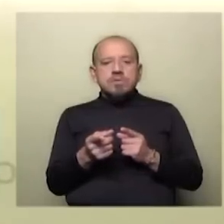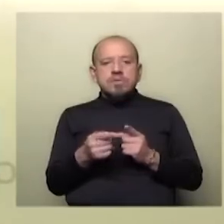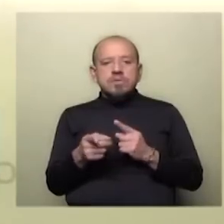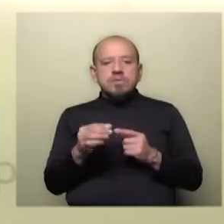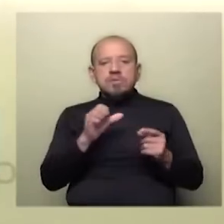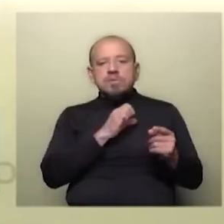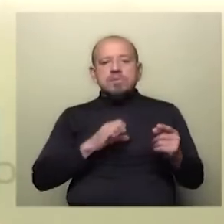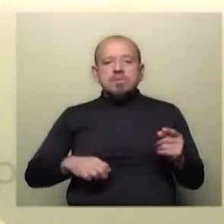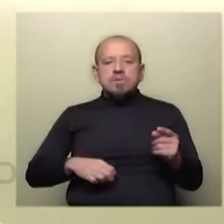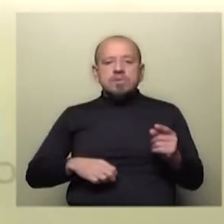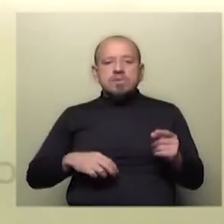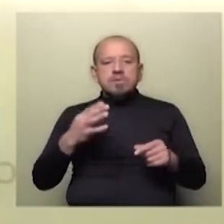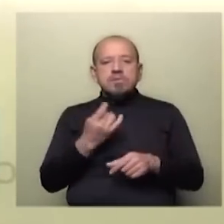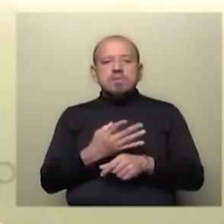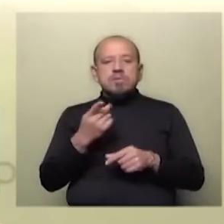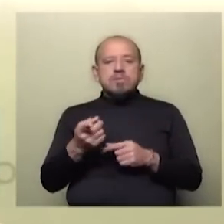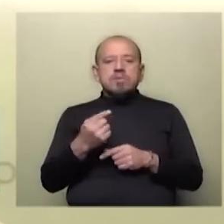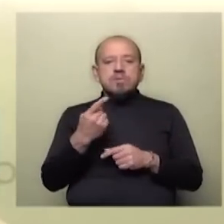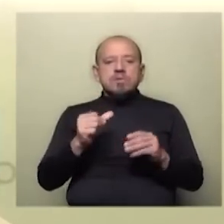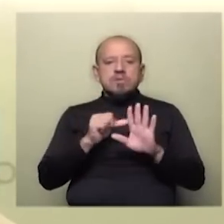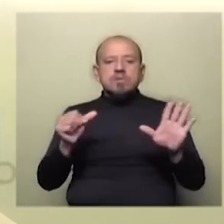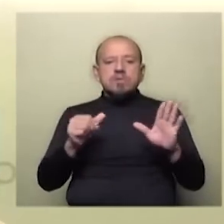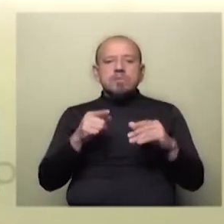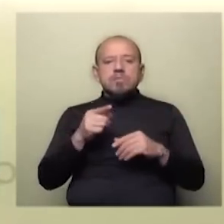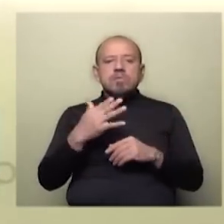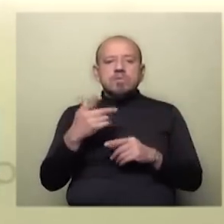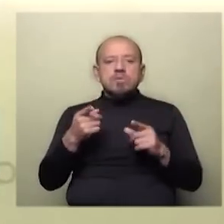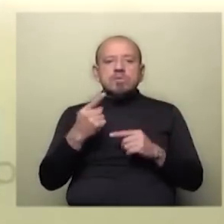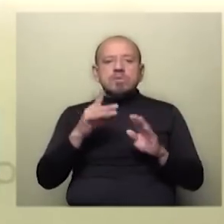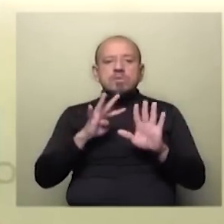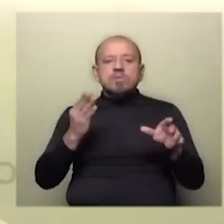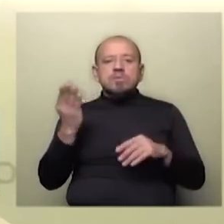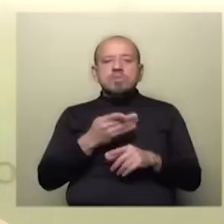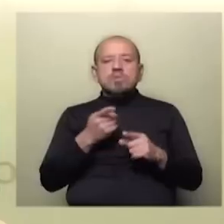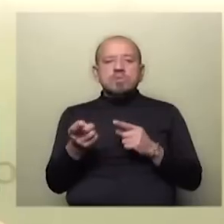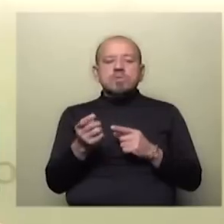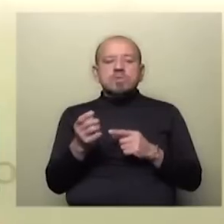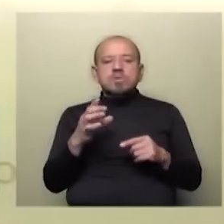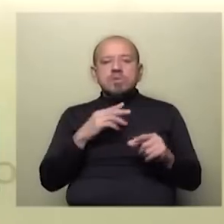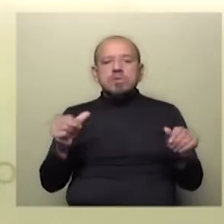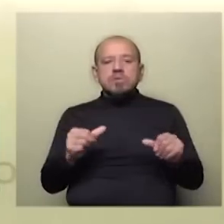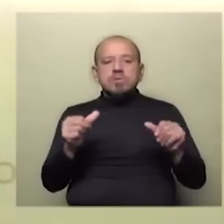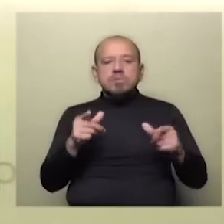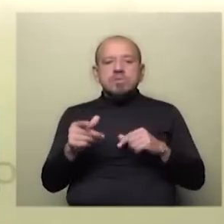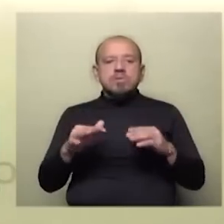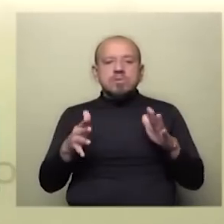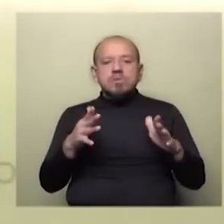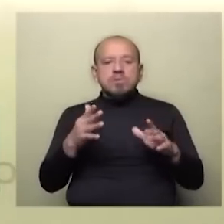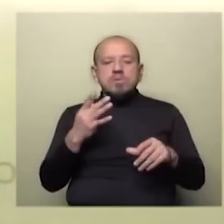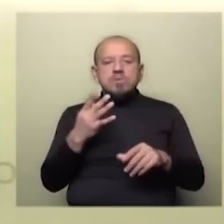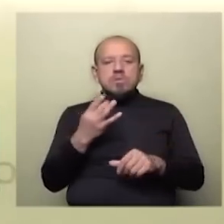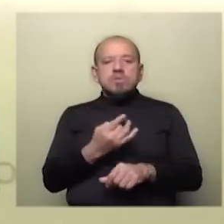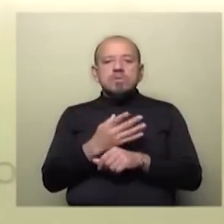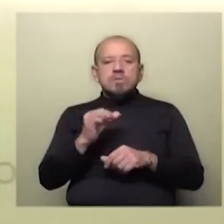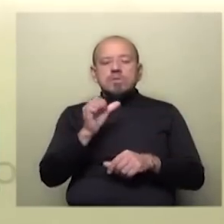estado a Los profesionales que pasan de un 16.5 al 19 creemos que eso habría que hacerlo equitativo entre el profesional y el